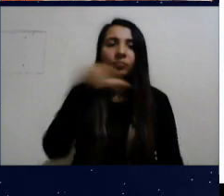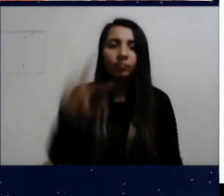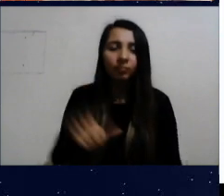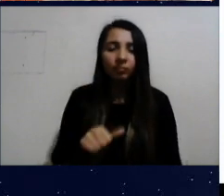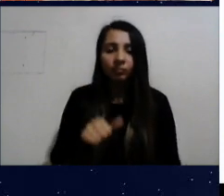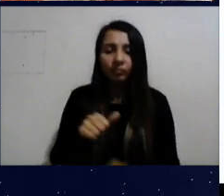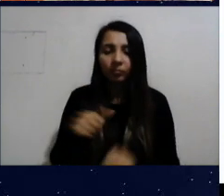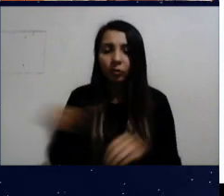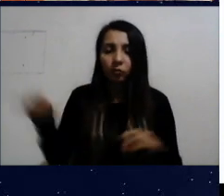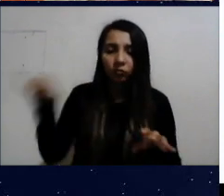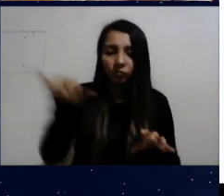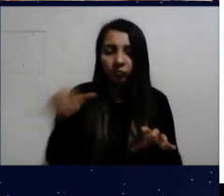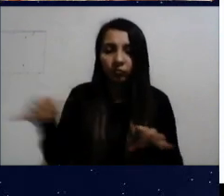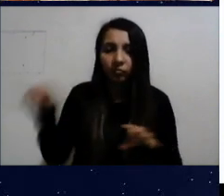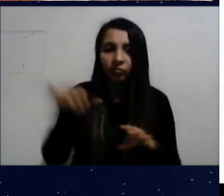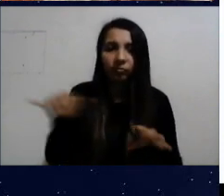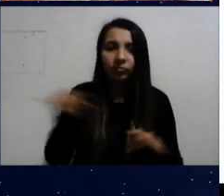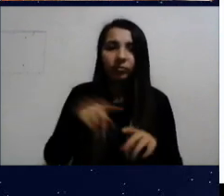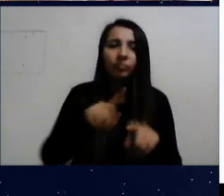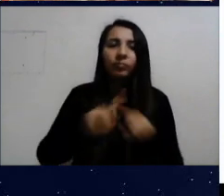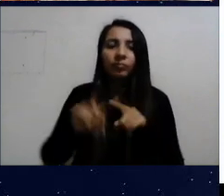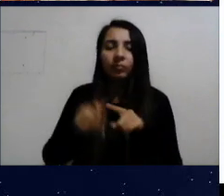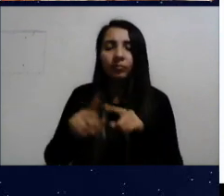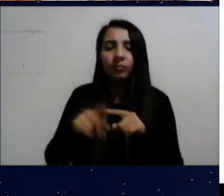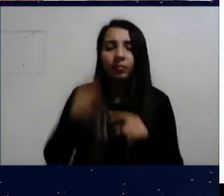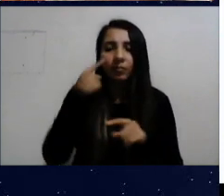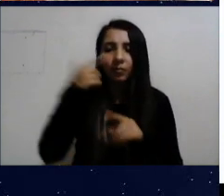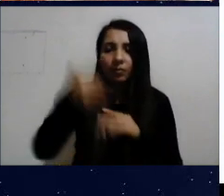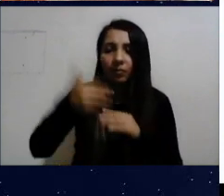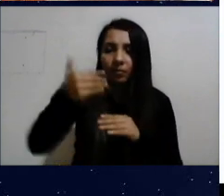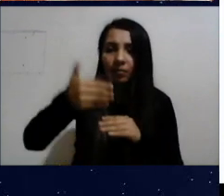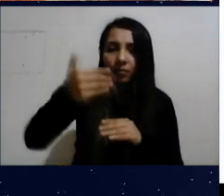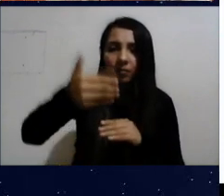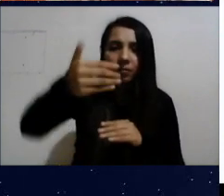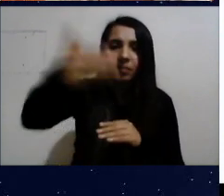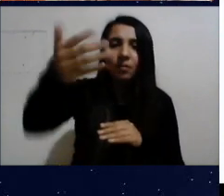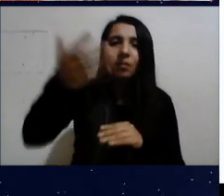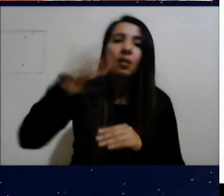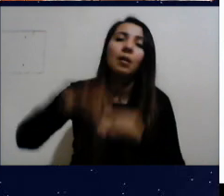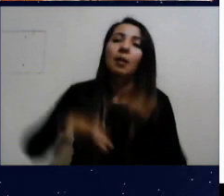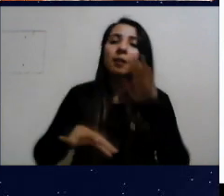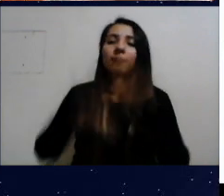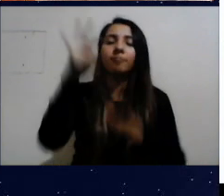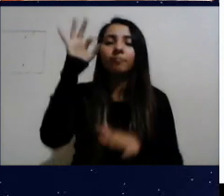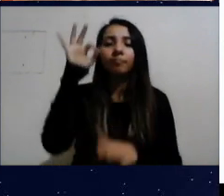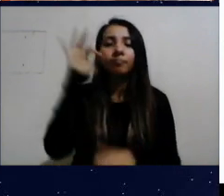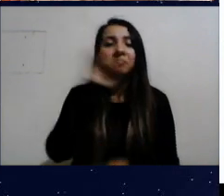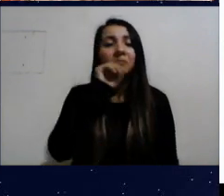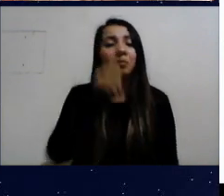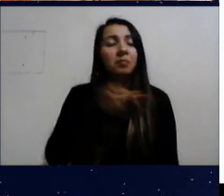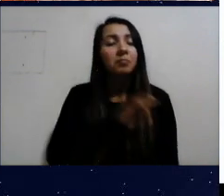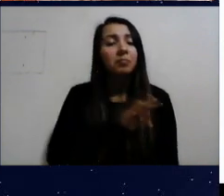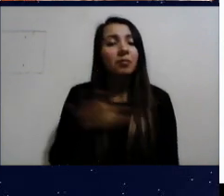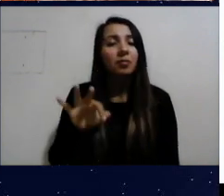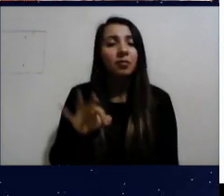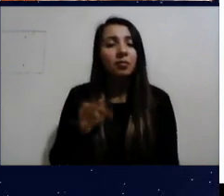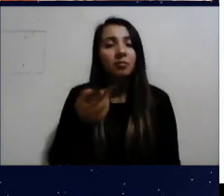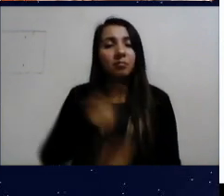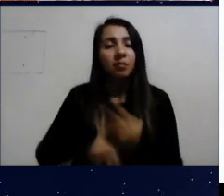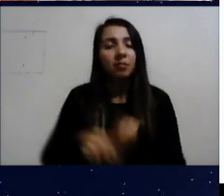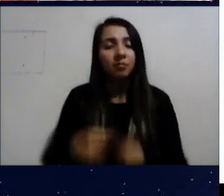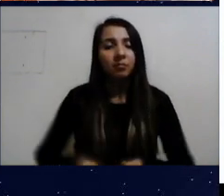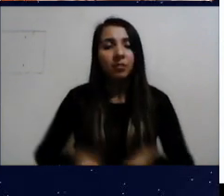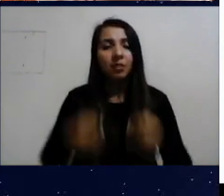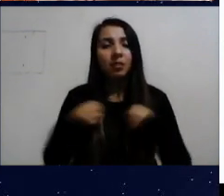Provocaron descargas y analizaron después de varios ciclos el residuo sólido y encontraron que también así se